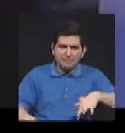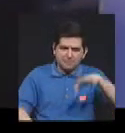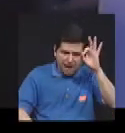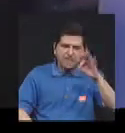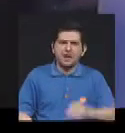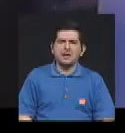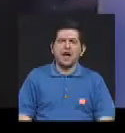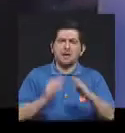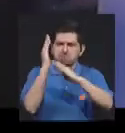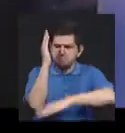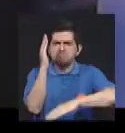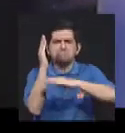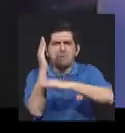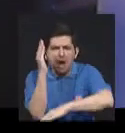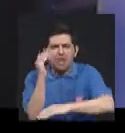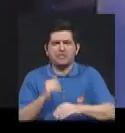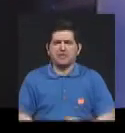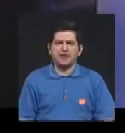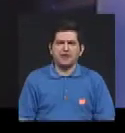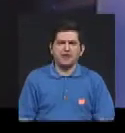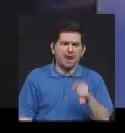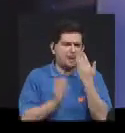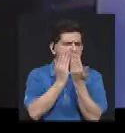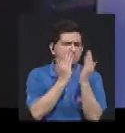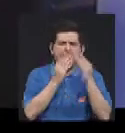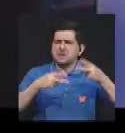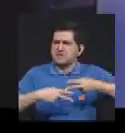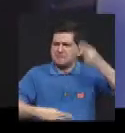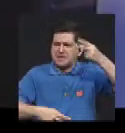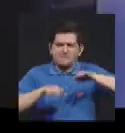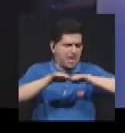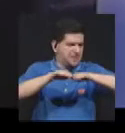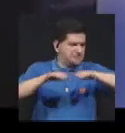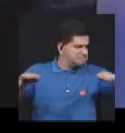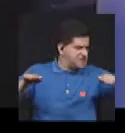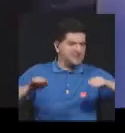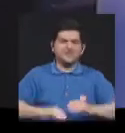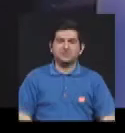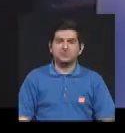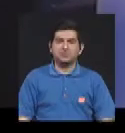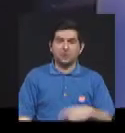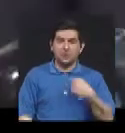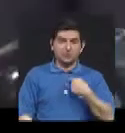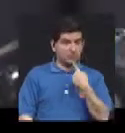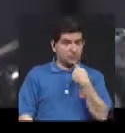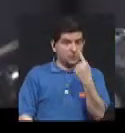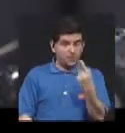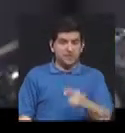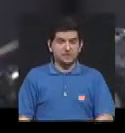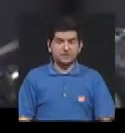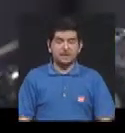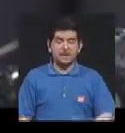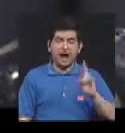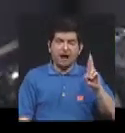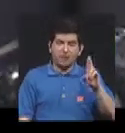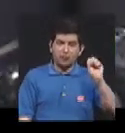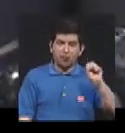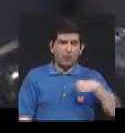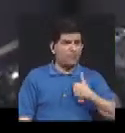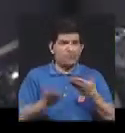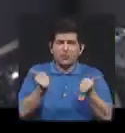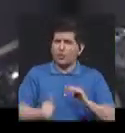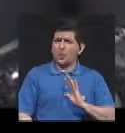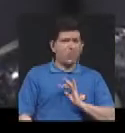material, la madera, me pusieron puertas, ventanas, pisos, Y yo le había dicho a Rodolfo, yo no